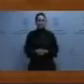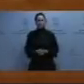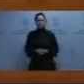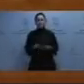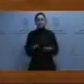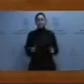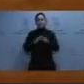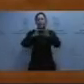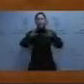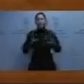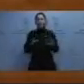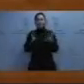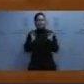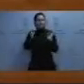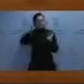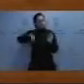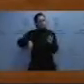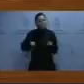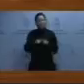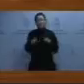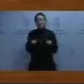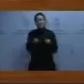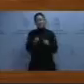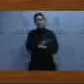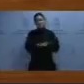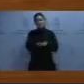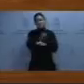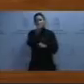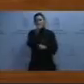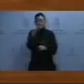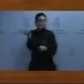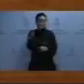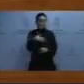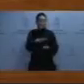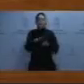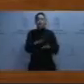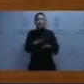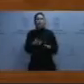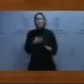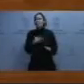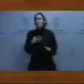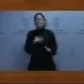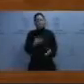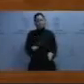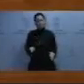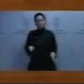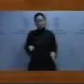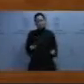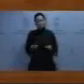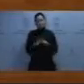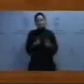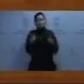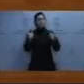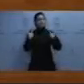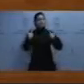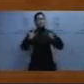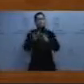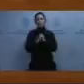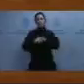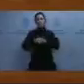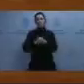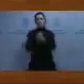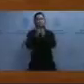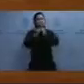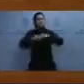Está claro que los controles de la Administración no han funcionado correctamente, pero lo que no puede ser de ninguna de las maneras es que la irresponsabilidad de los socialistas la